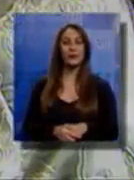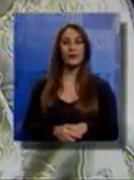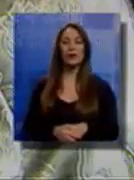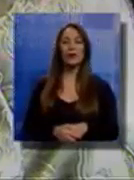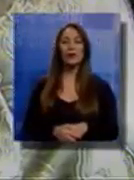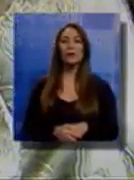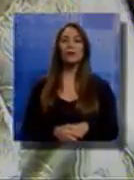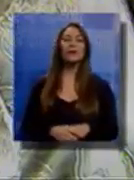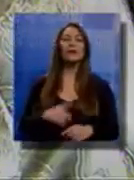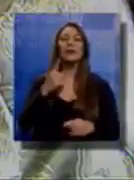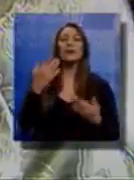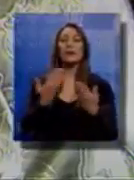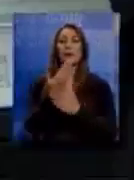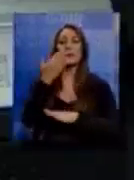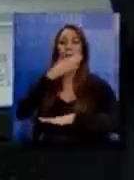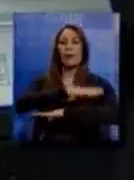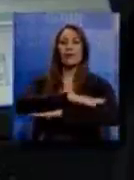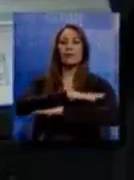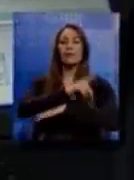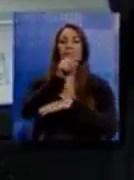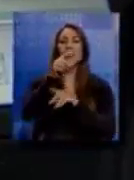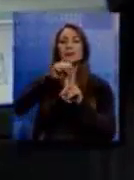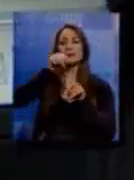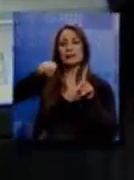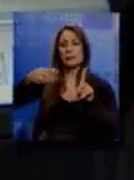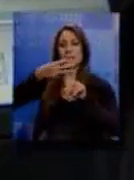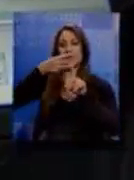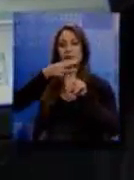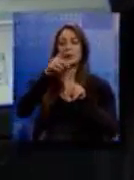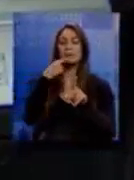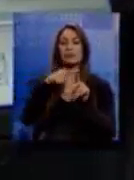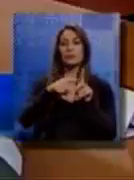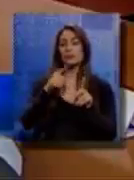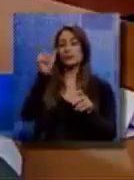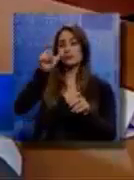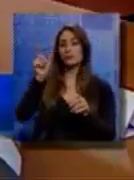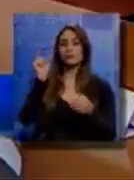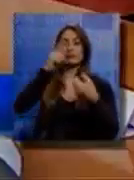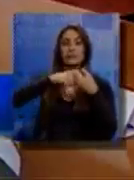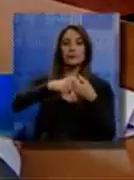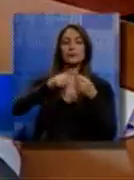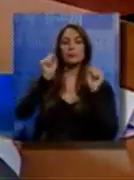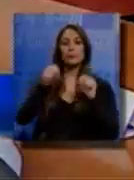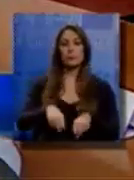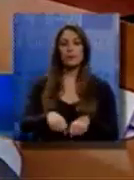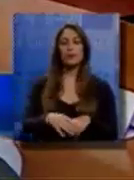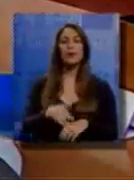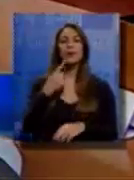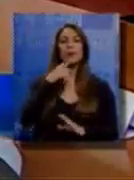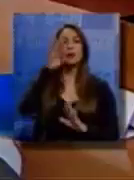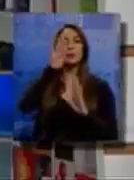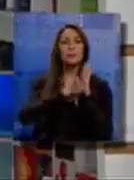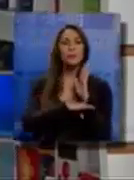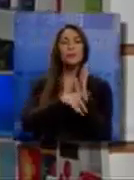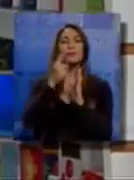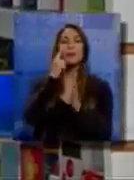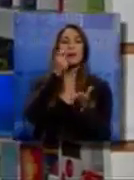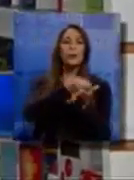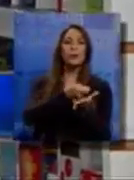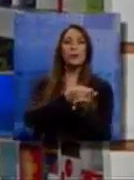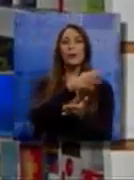Mediante una moderna plataforma tecnológica, el Servicio Nacional de Compras Públicas realizó el proceso de pujas o de subasta inversa para la compra